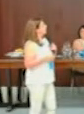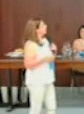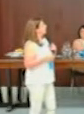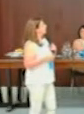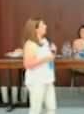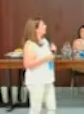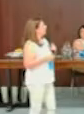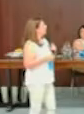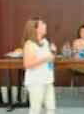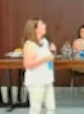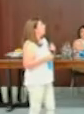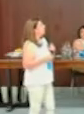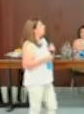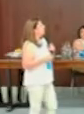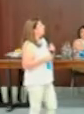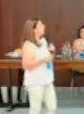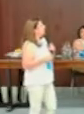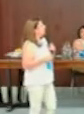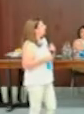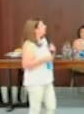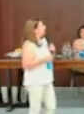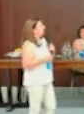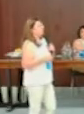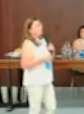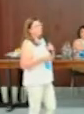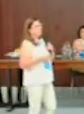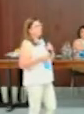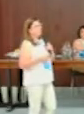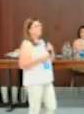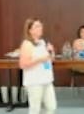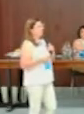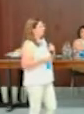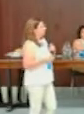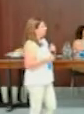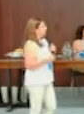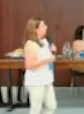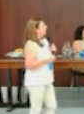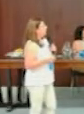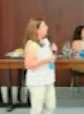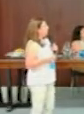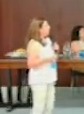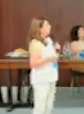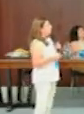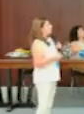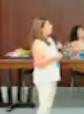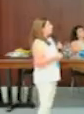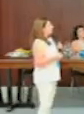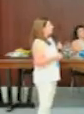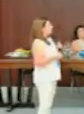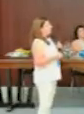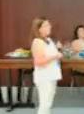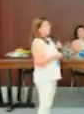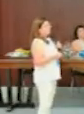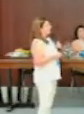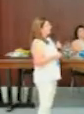de la enfermedad orgánica, pero hay pocas probabilidades del alcance del éxito como médico. El verdadero médico posee,